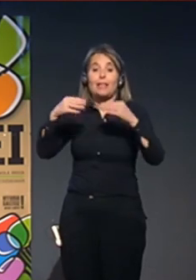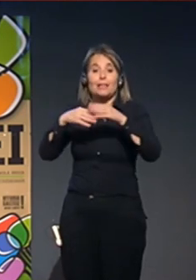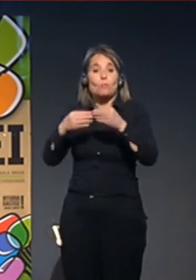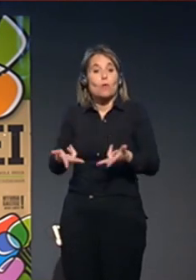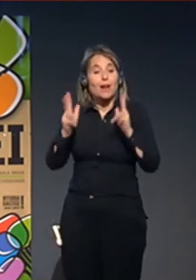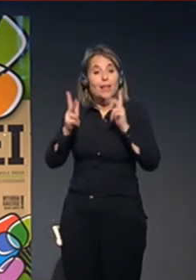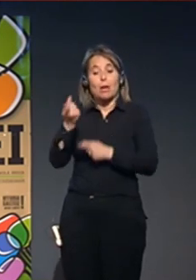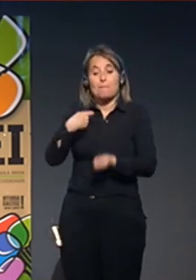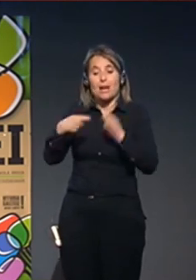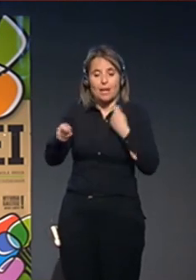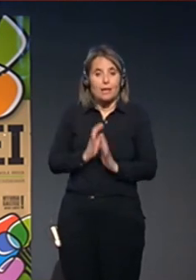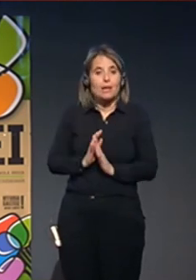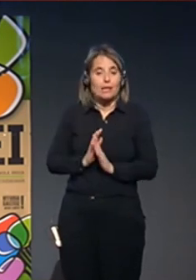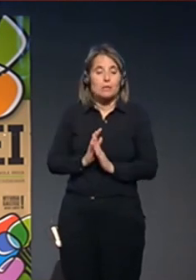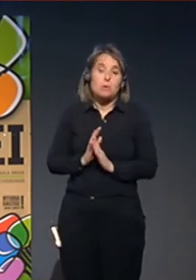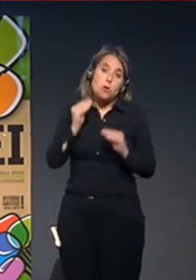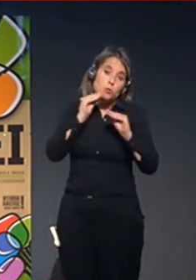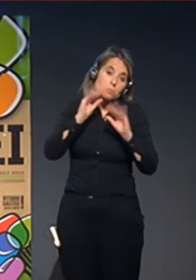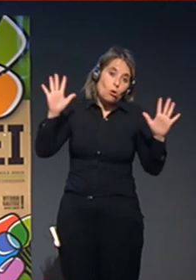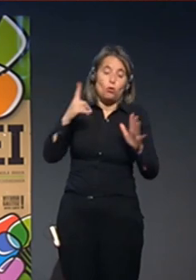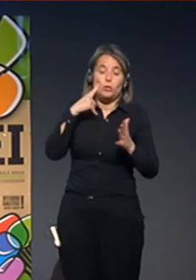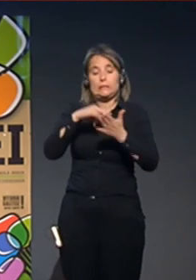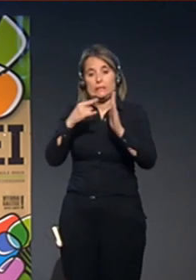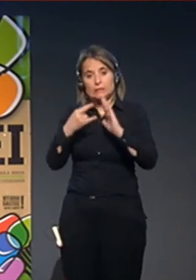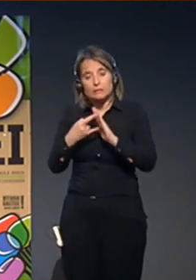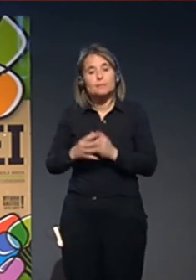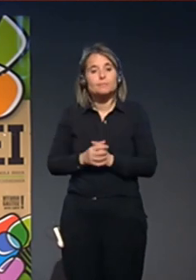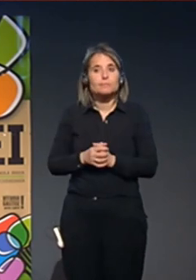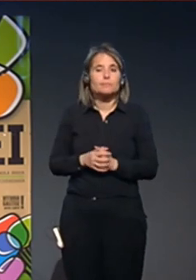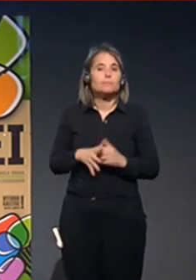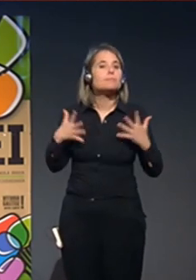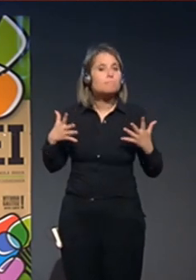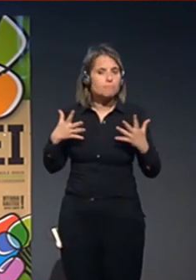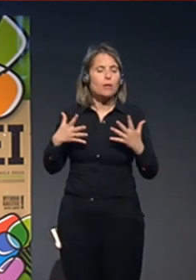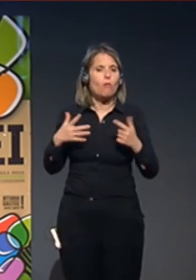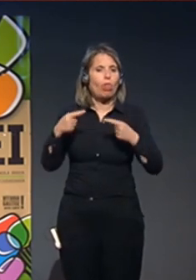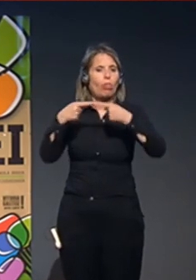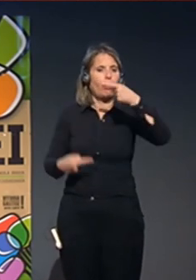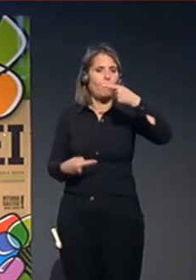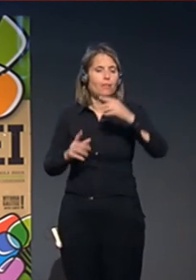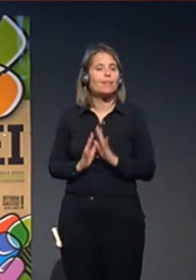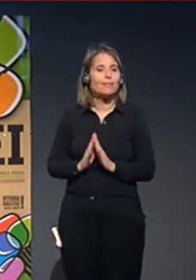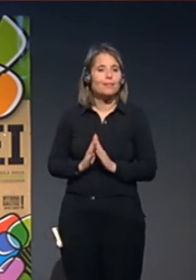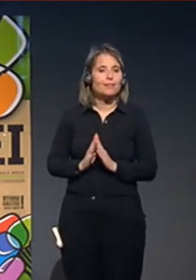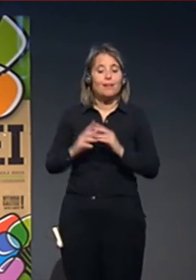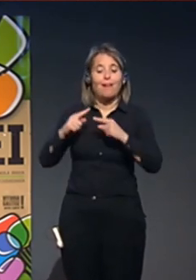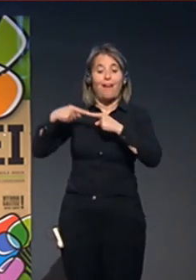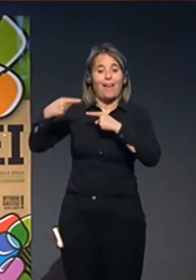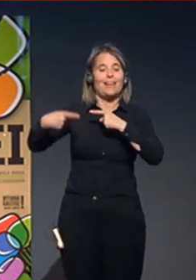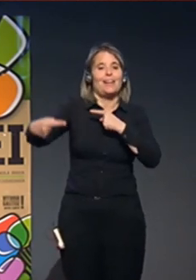mercado son los menos malos o los mejores de cualquier sistema Pero tenemos un déficit las